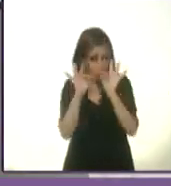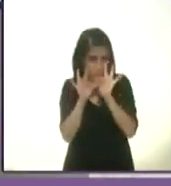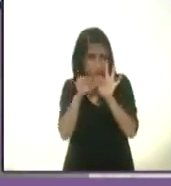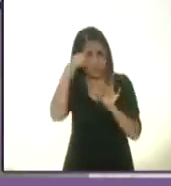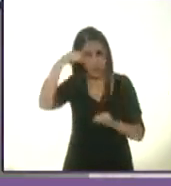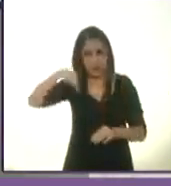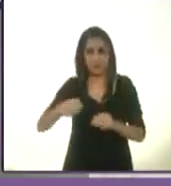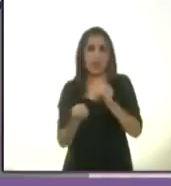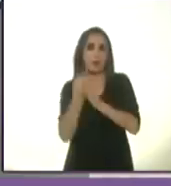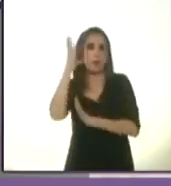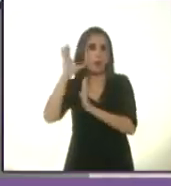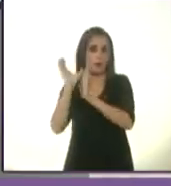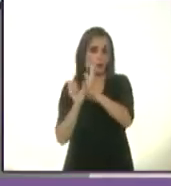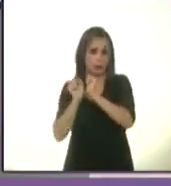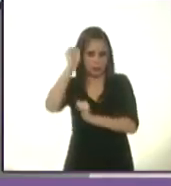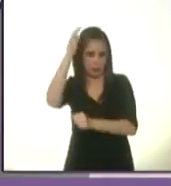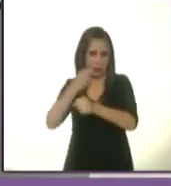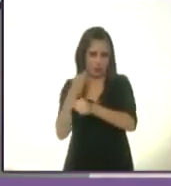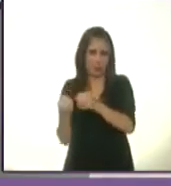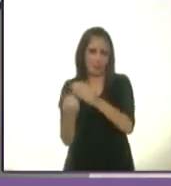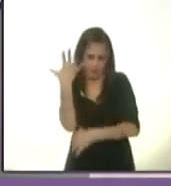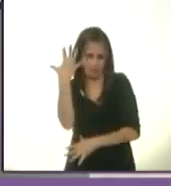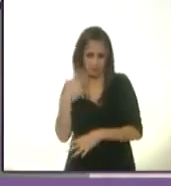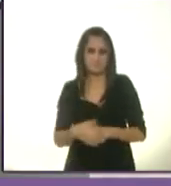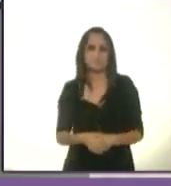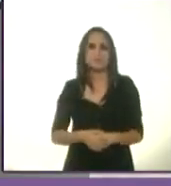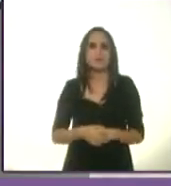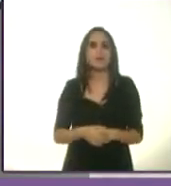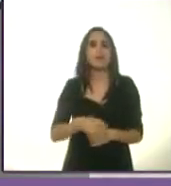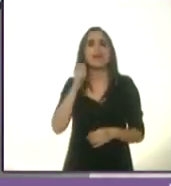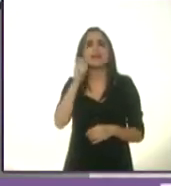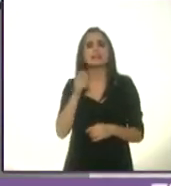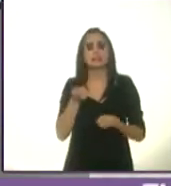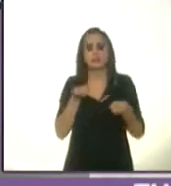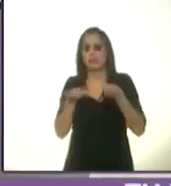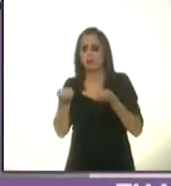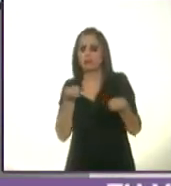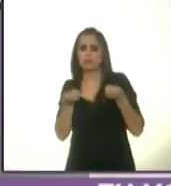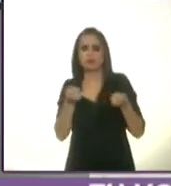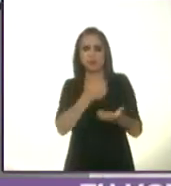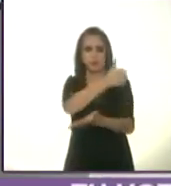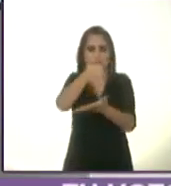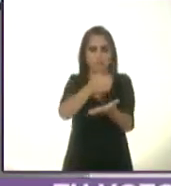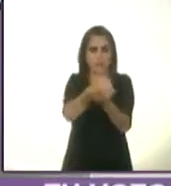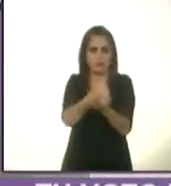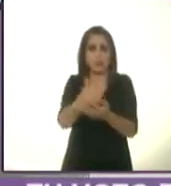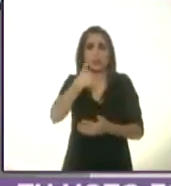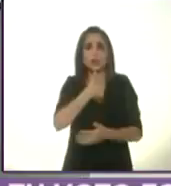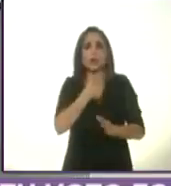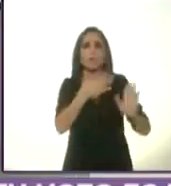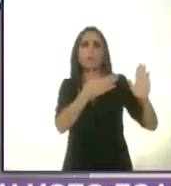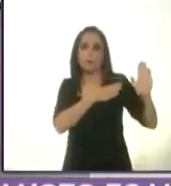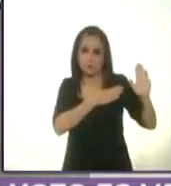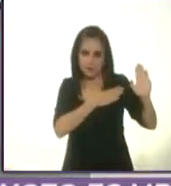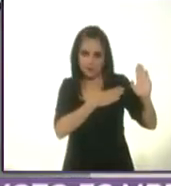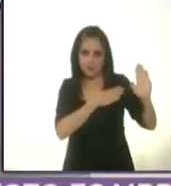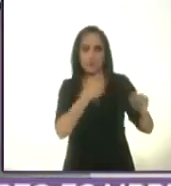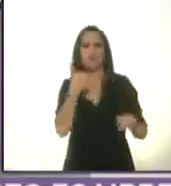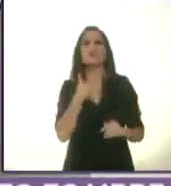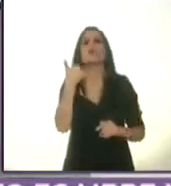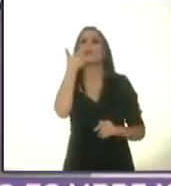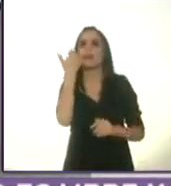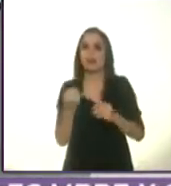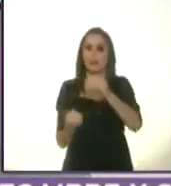nueva constitución que actualmente tenemos lo que tiene que ver con la coordinación metropolitana mi compromiso concreto crear el